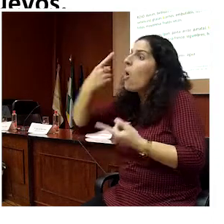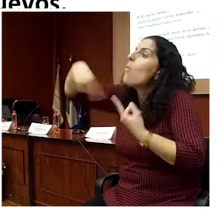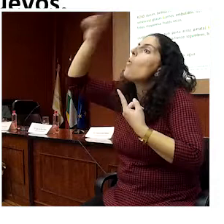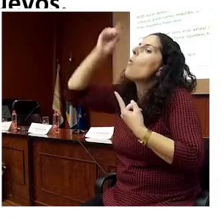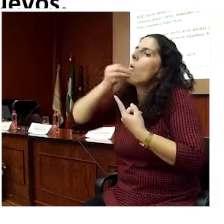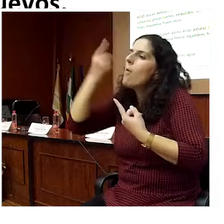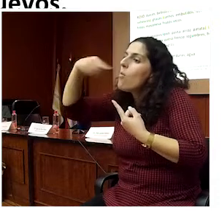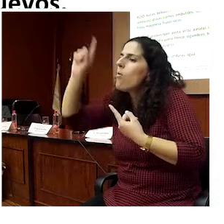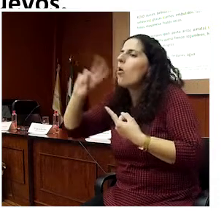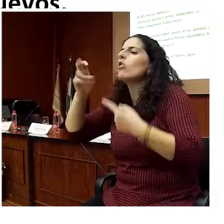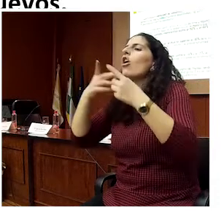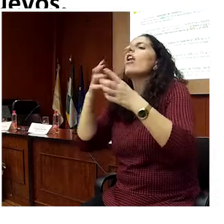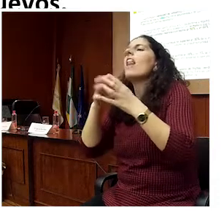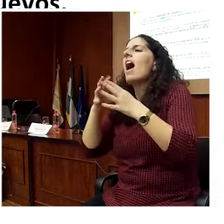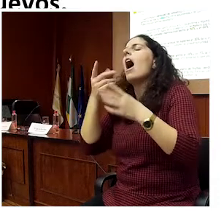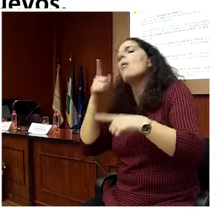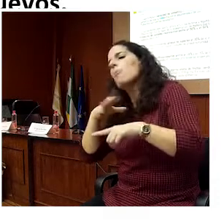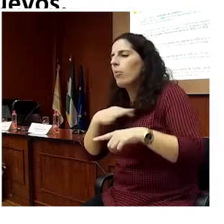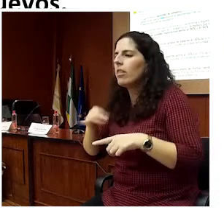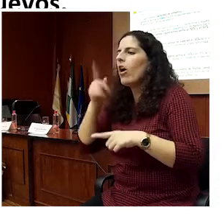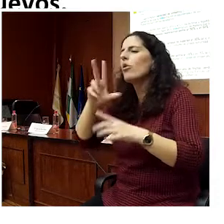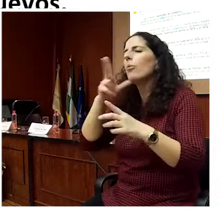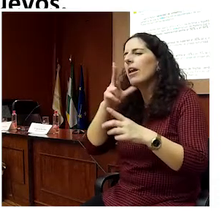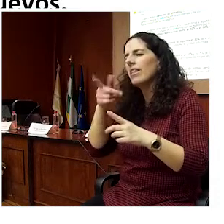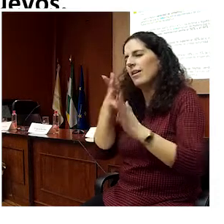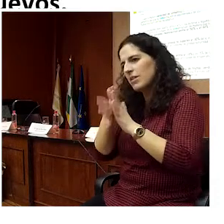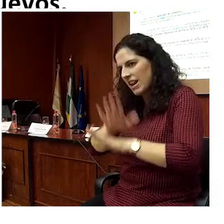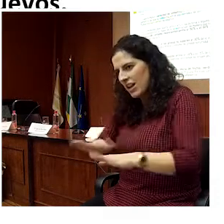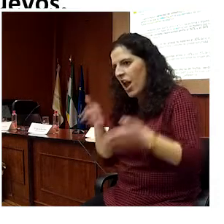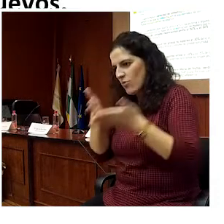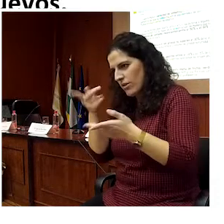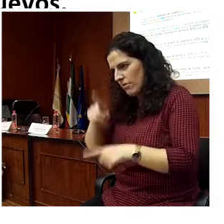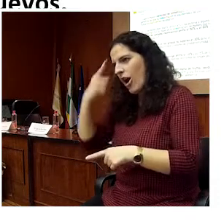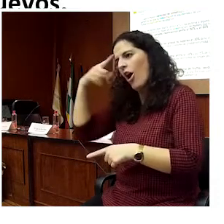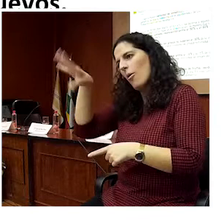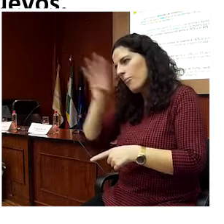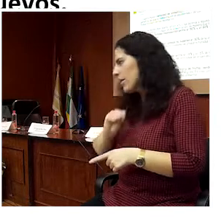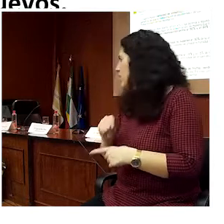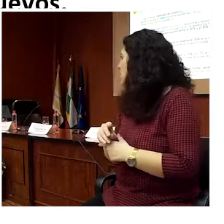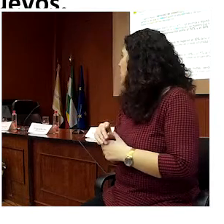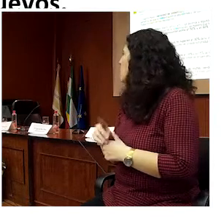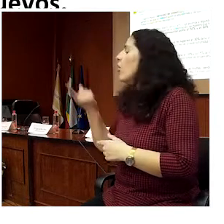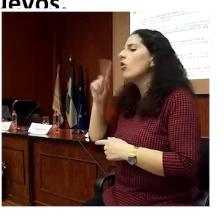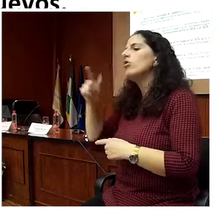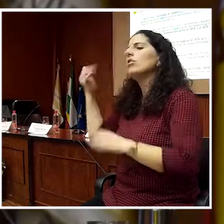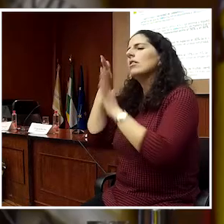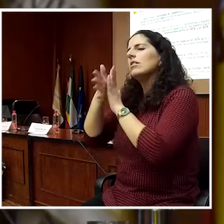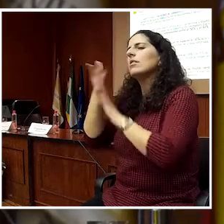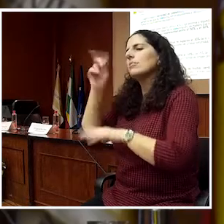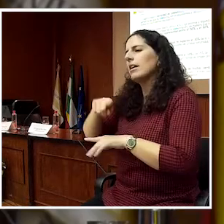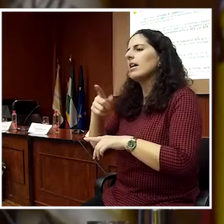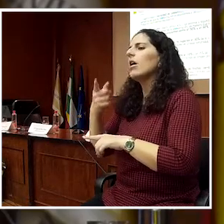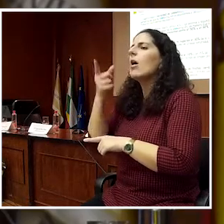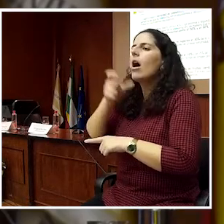momentos excepcionales. Esto lo he traído solamente para que, por si alguien quiere luego indagar un poco